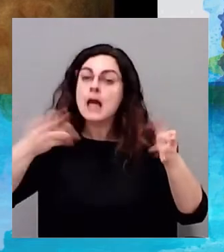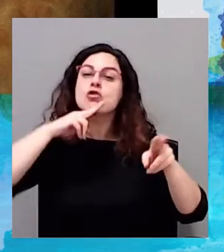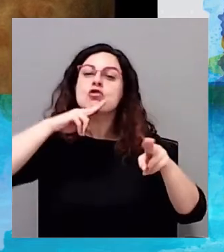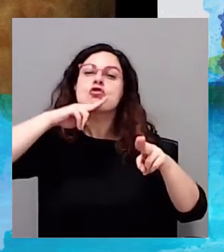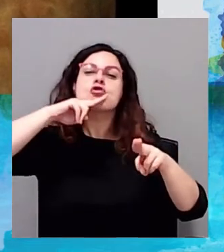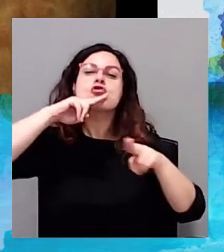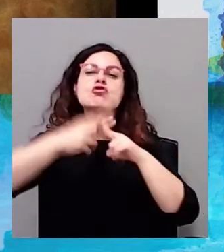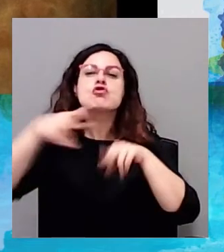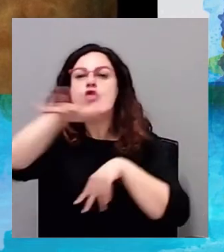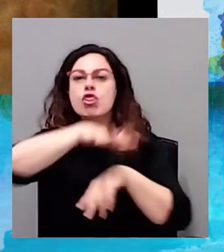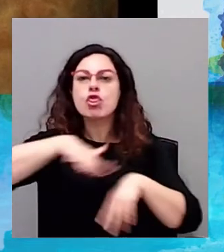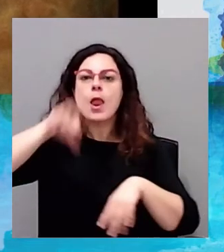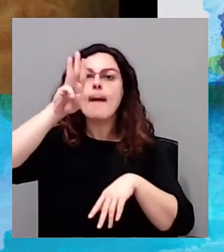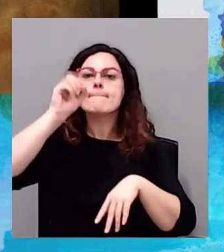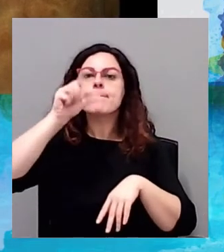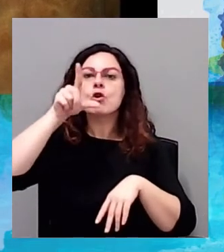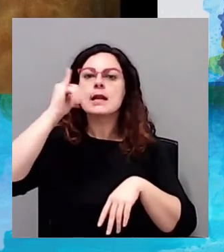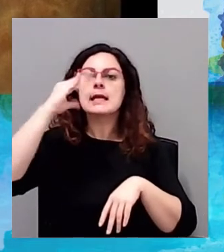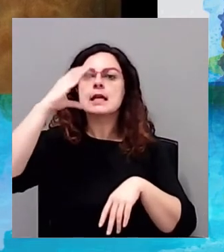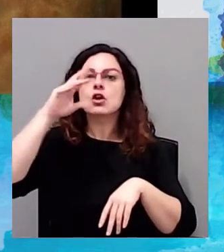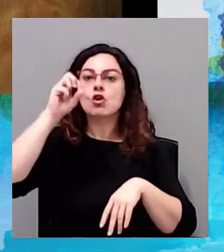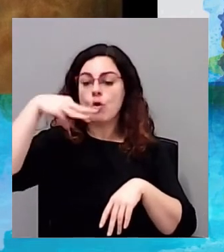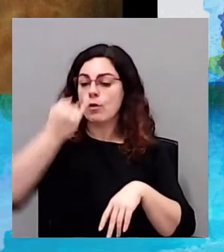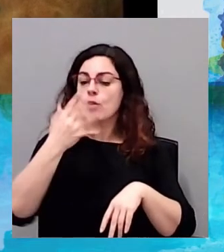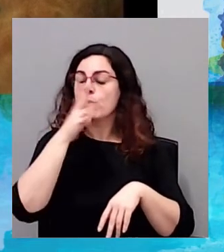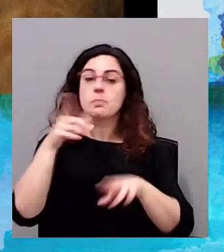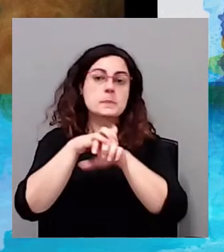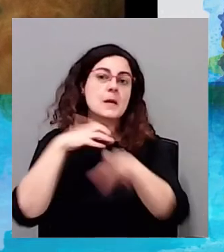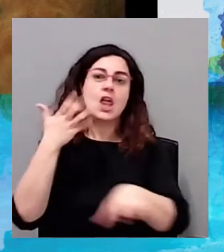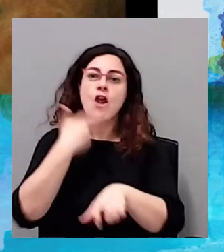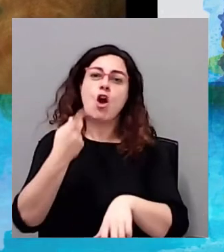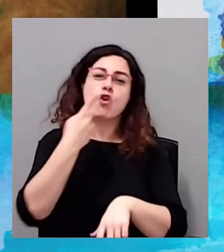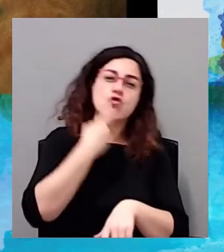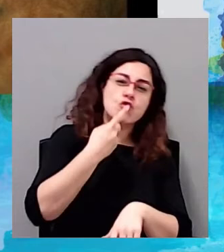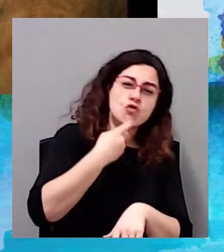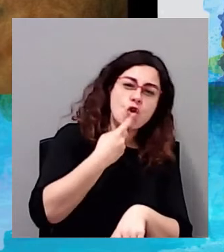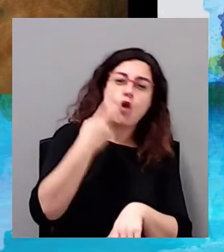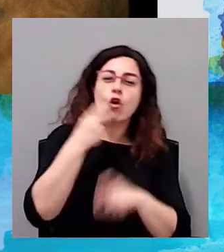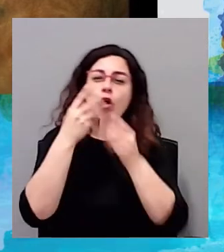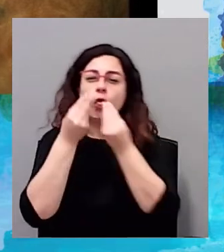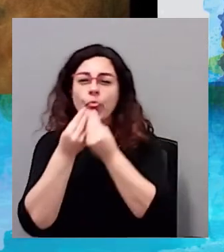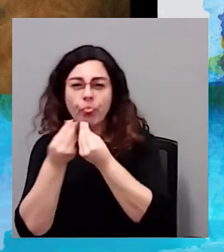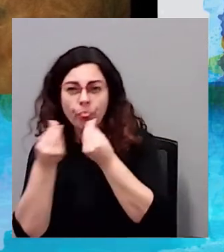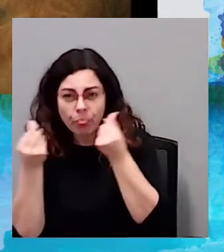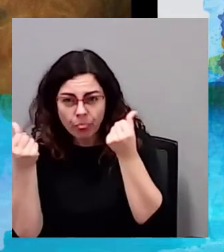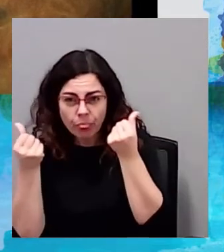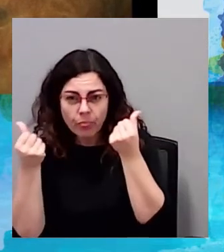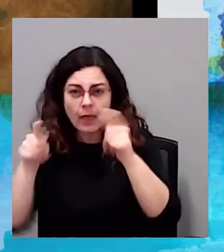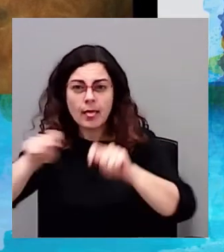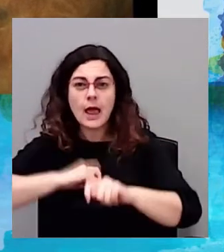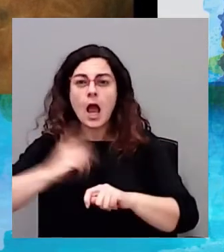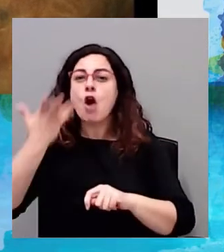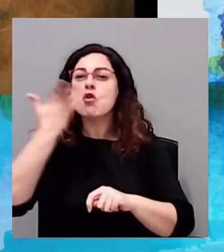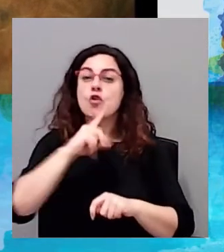de los polícromos, porque los rojos y los ocres de la pared, desgastados, dan lugar a una gama de colores que va desde el